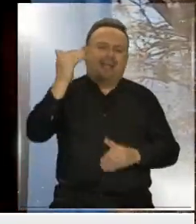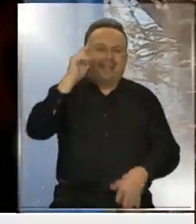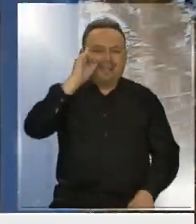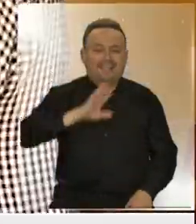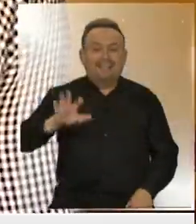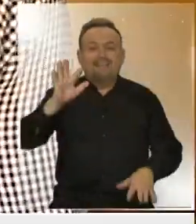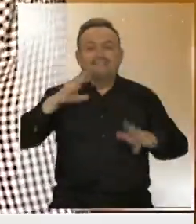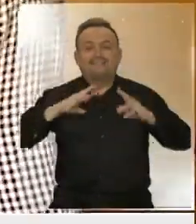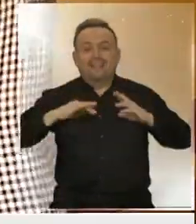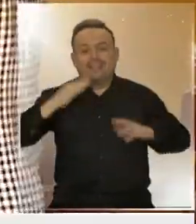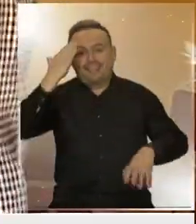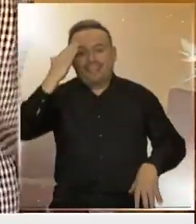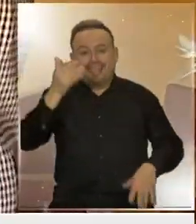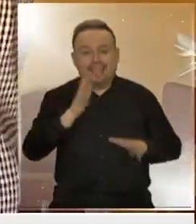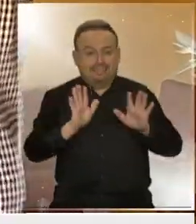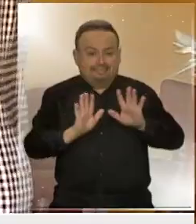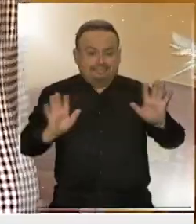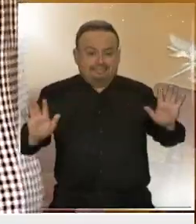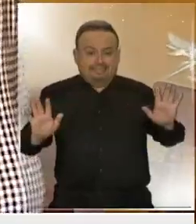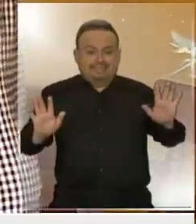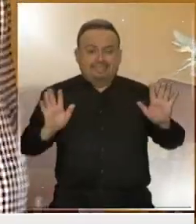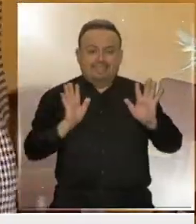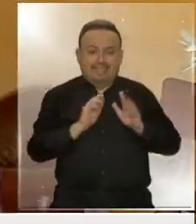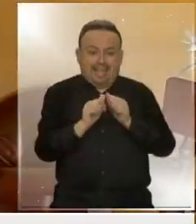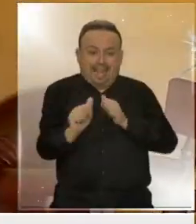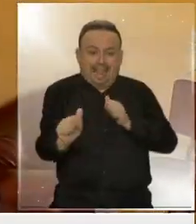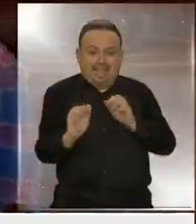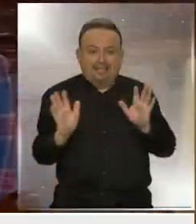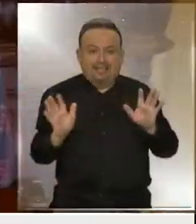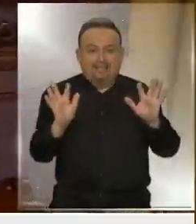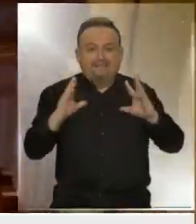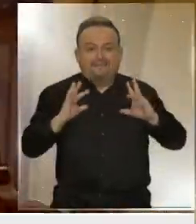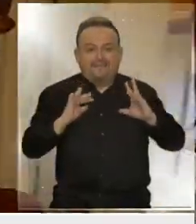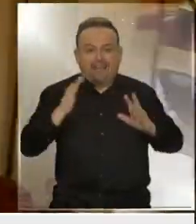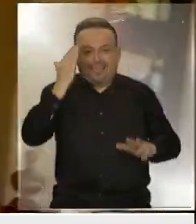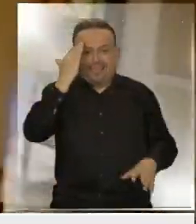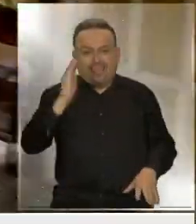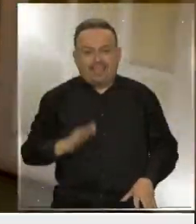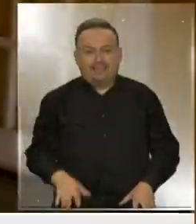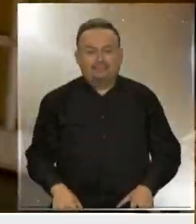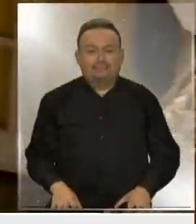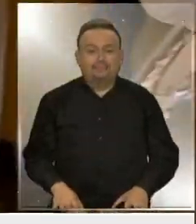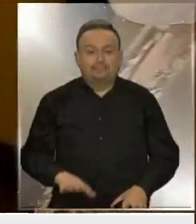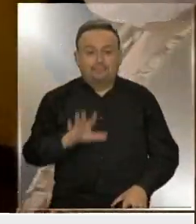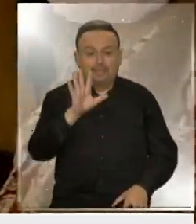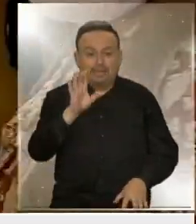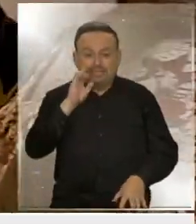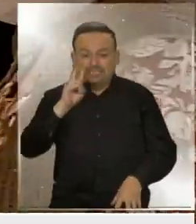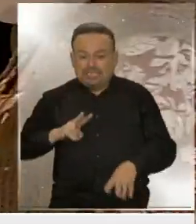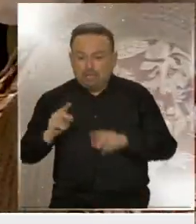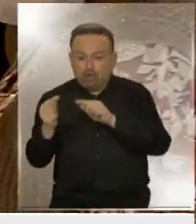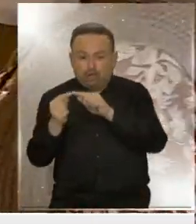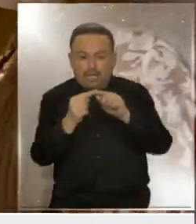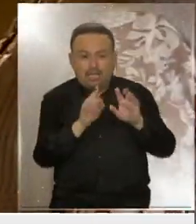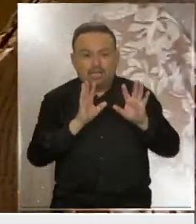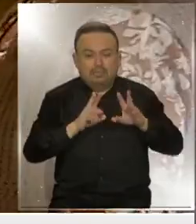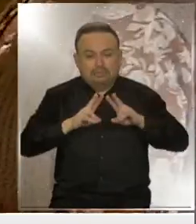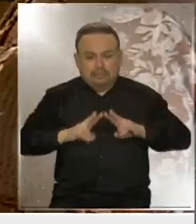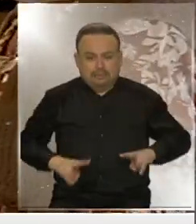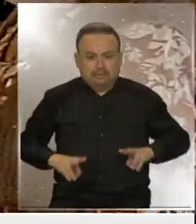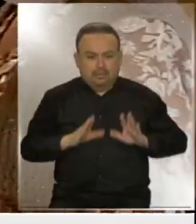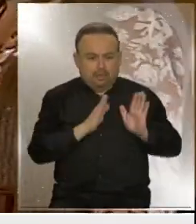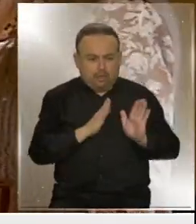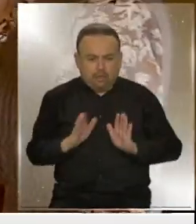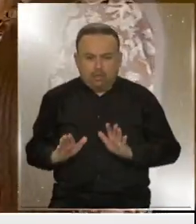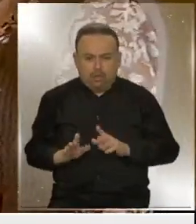día, mamita. Así. Feliz día. Feliz día, feliz día. Sin contacto físico, pero con la tranquilidad de que